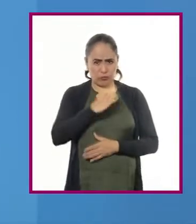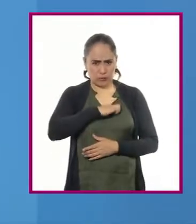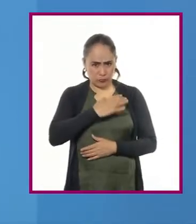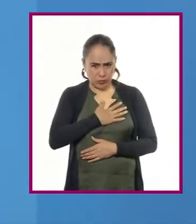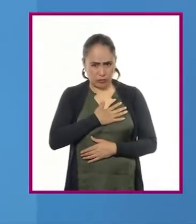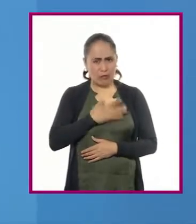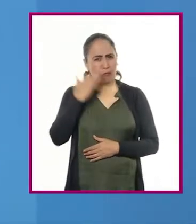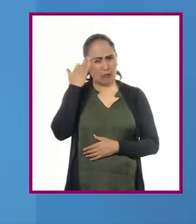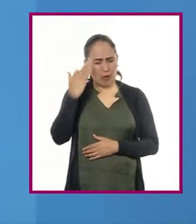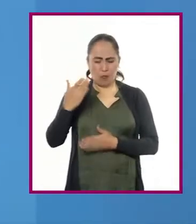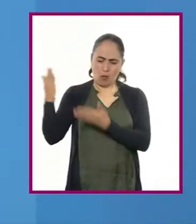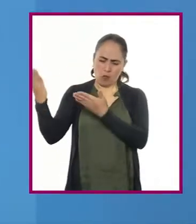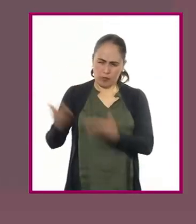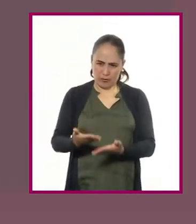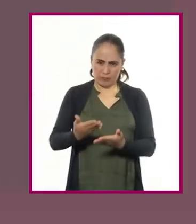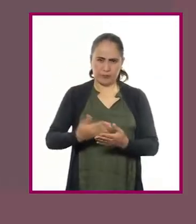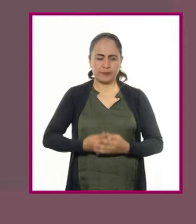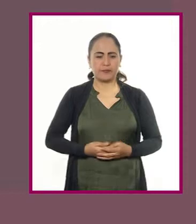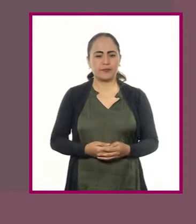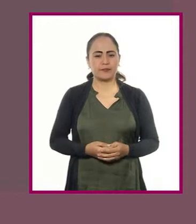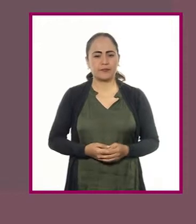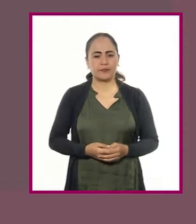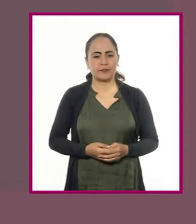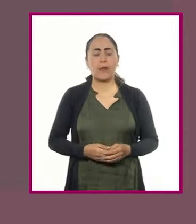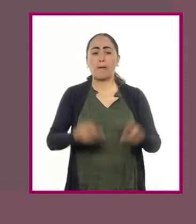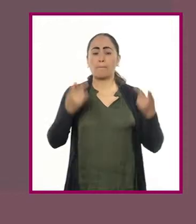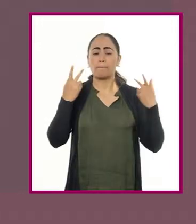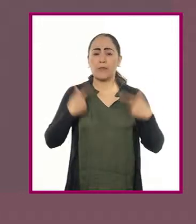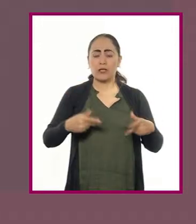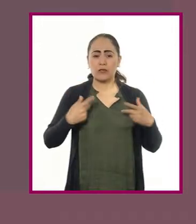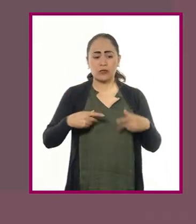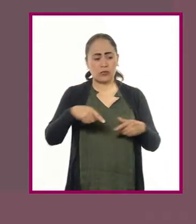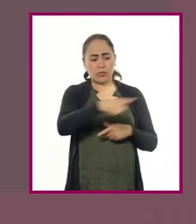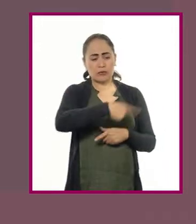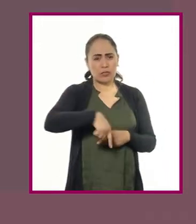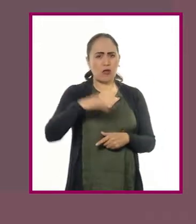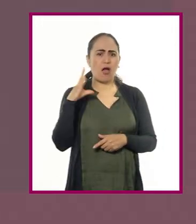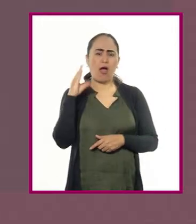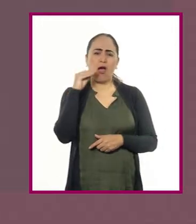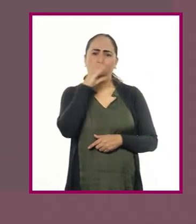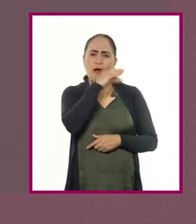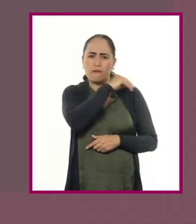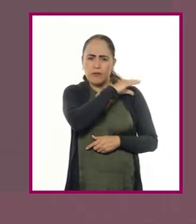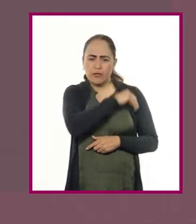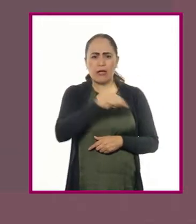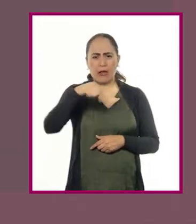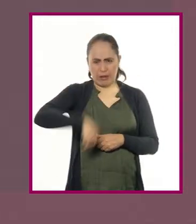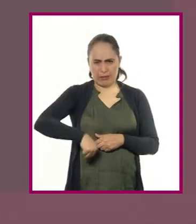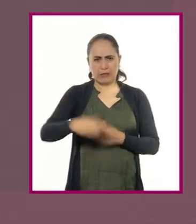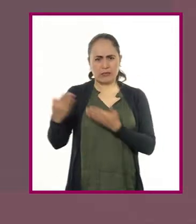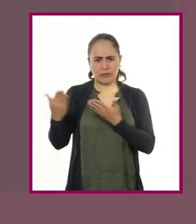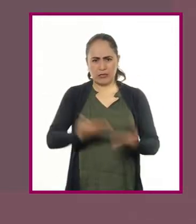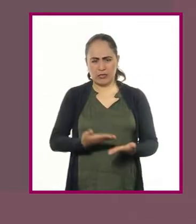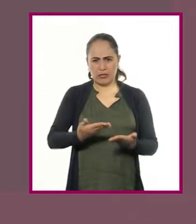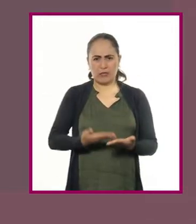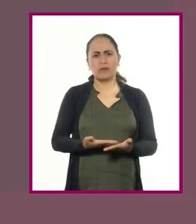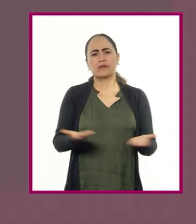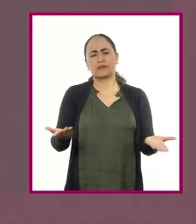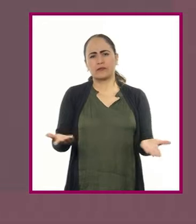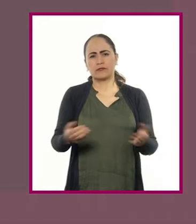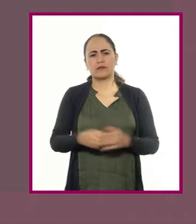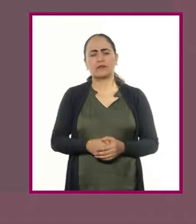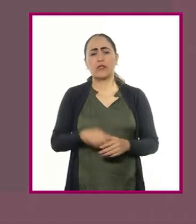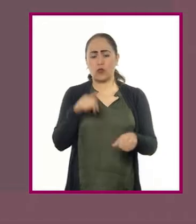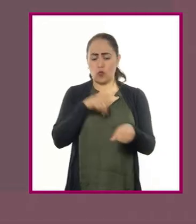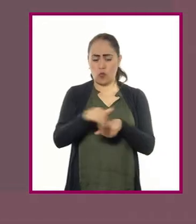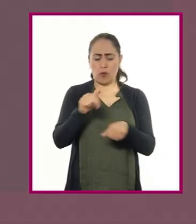del mismo momento de la conquista. Las personas de origen africano llegaron a la Nueva España tras la conquista y su